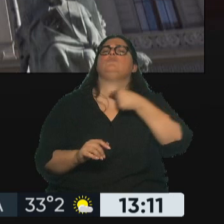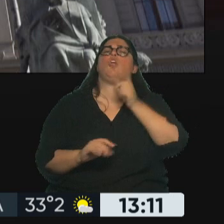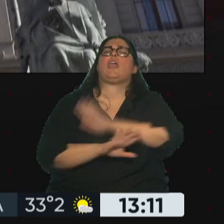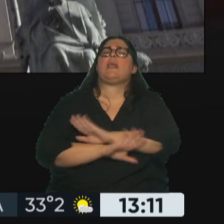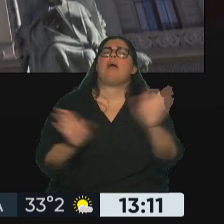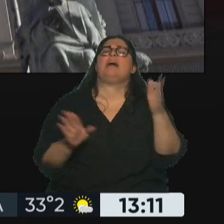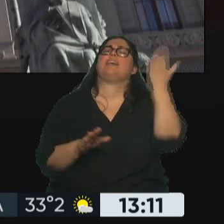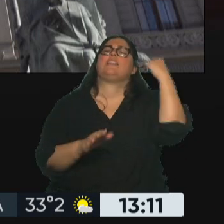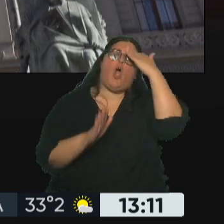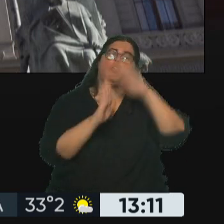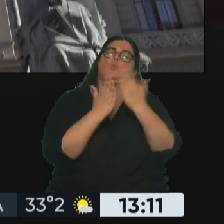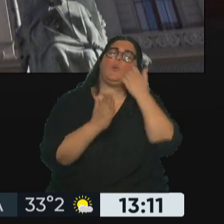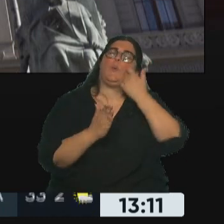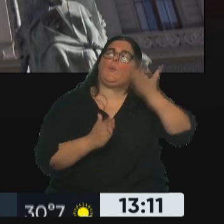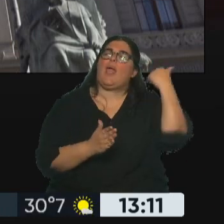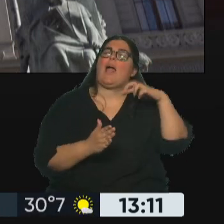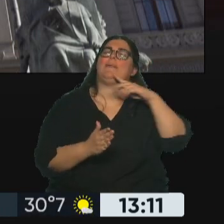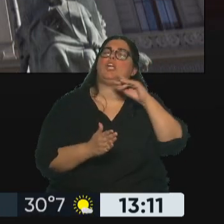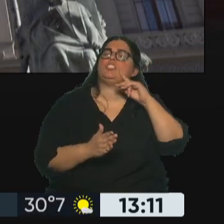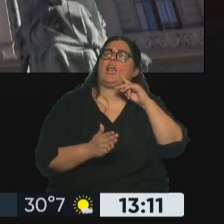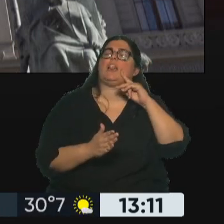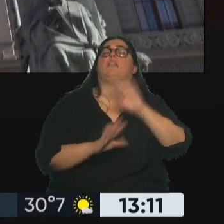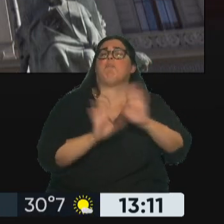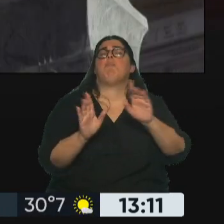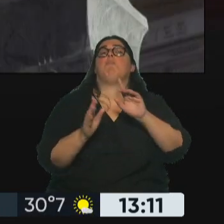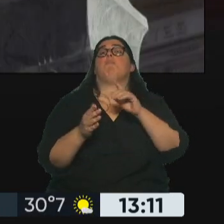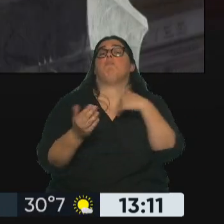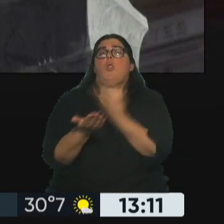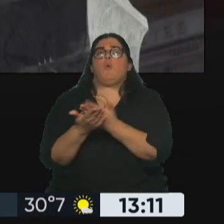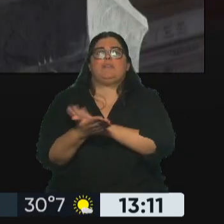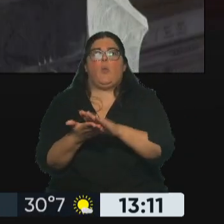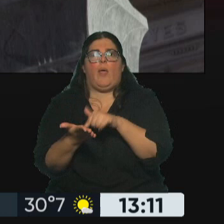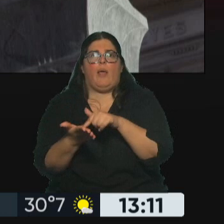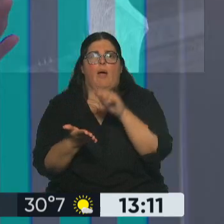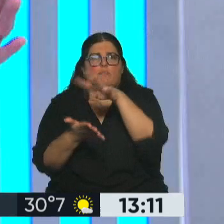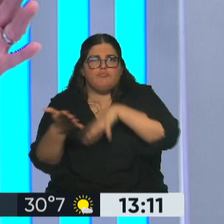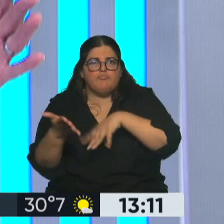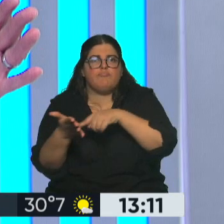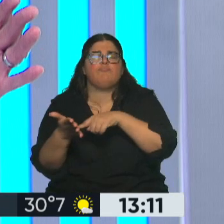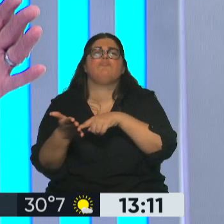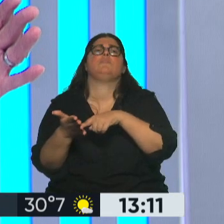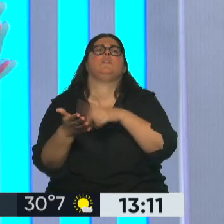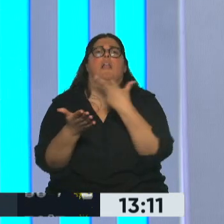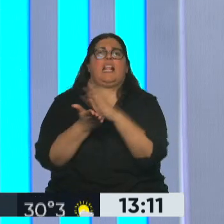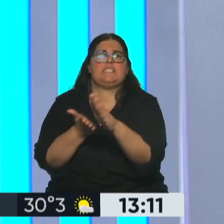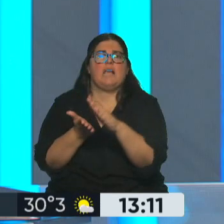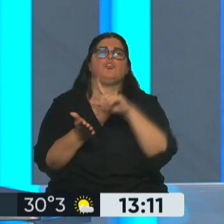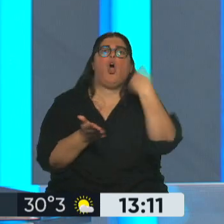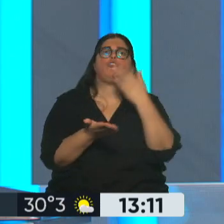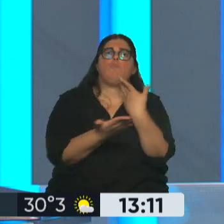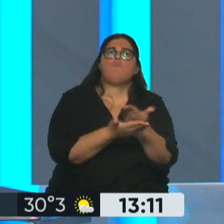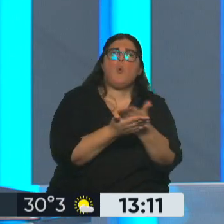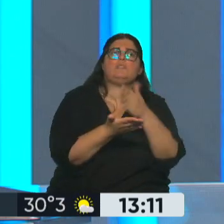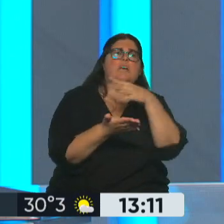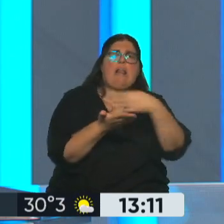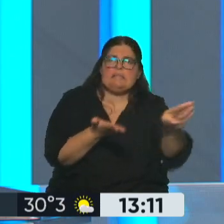la rechazaron, redactaron otra, la rechazaron. ¿Cómo se explica todo esto? Con dos redacciones muy diferentes. Muy ¿no? distintas. Ahí surge la Muy